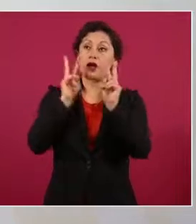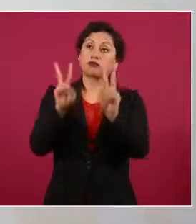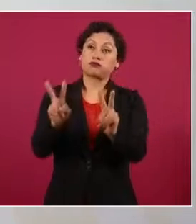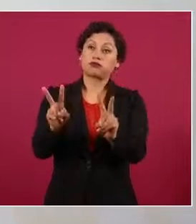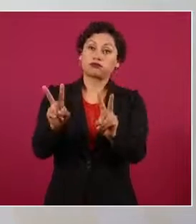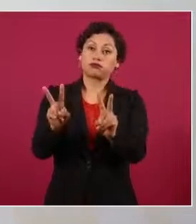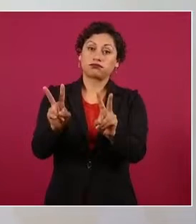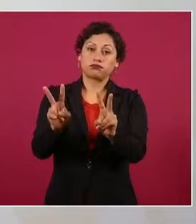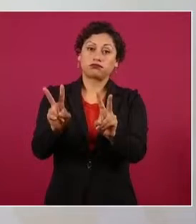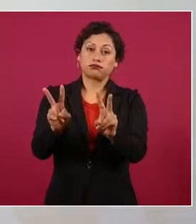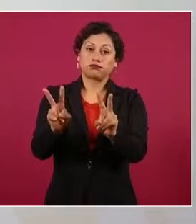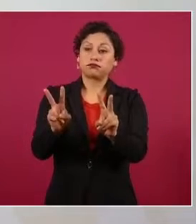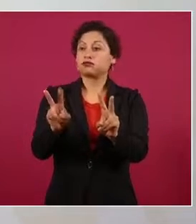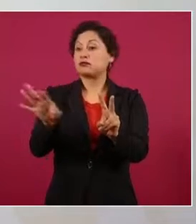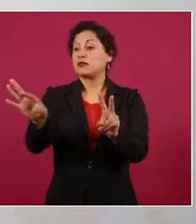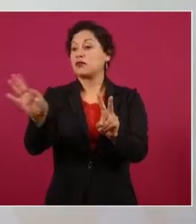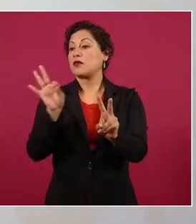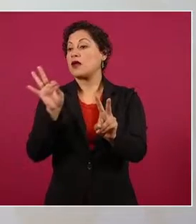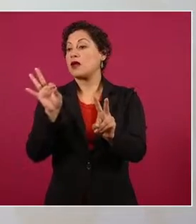Te toca a ti